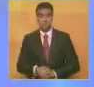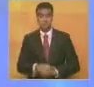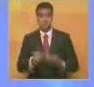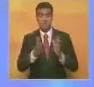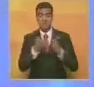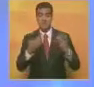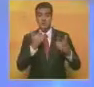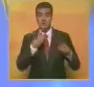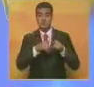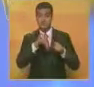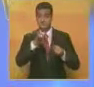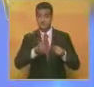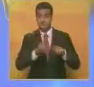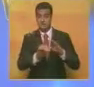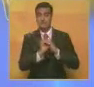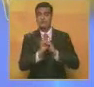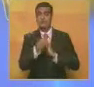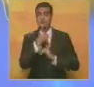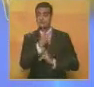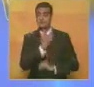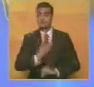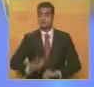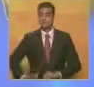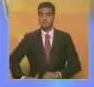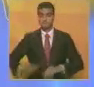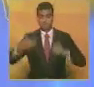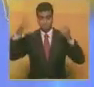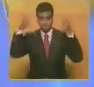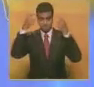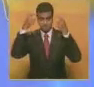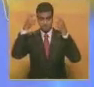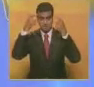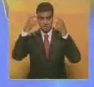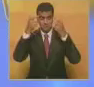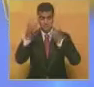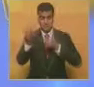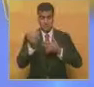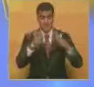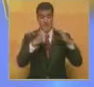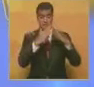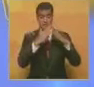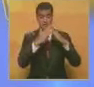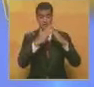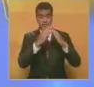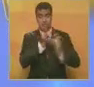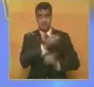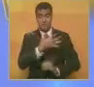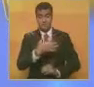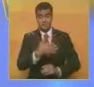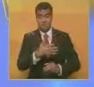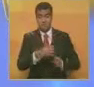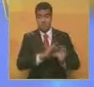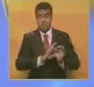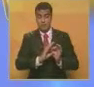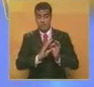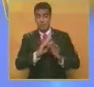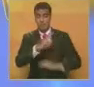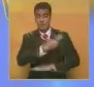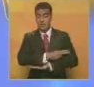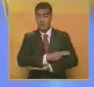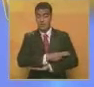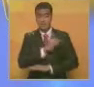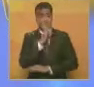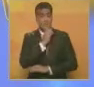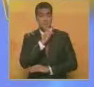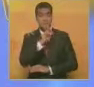Diario Crítico de Venezuela en su página web informó que el presidente de la República, Hugo Chávez, recibió en el Palacio de Miraflores a su homólogo de Haití, Michel Martelly, quien